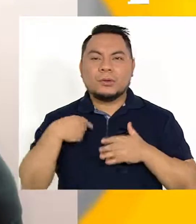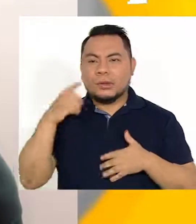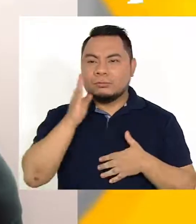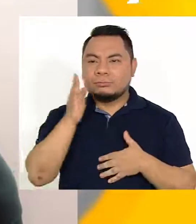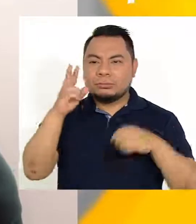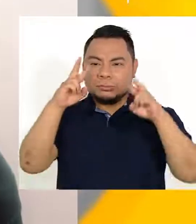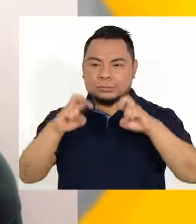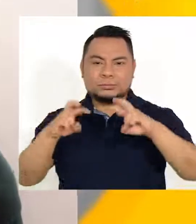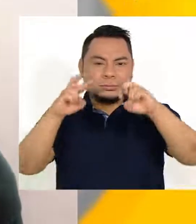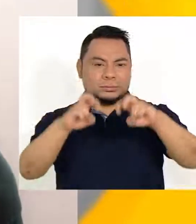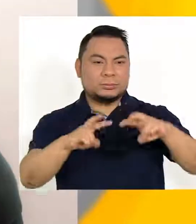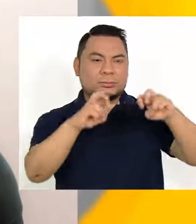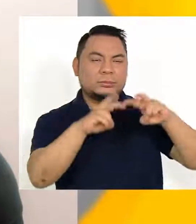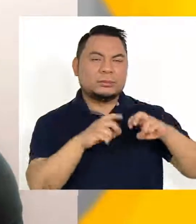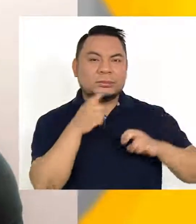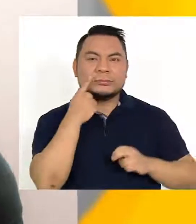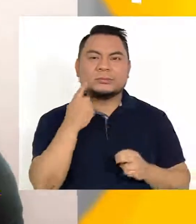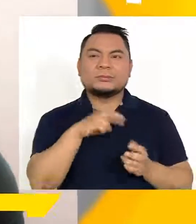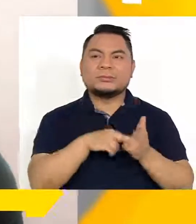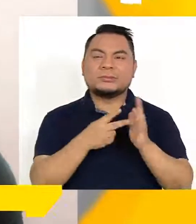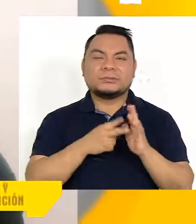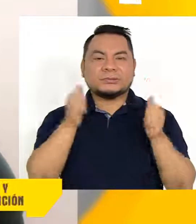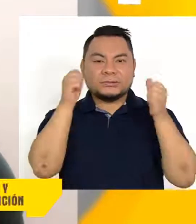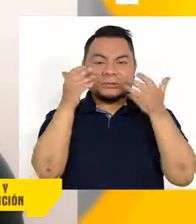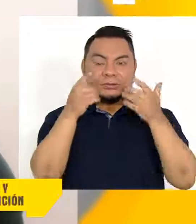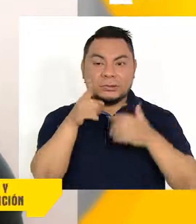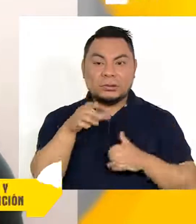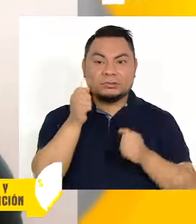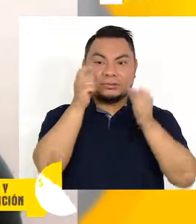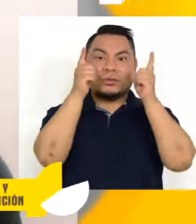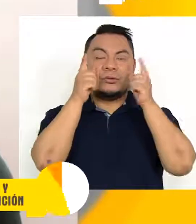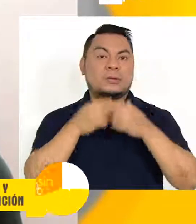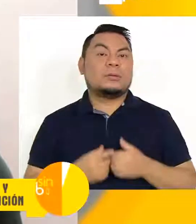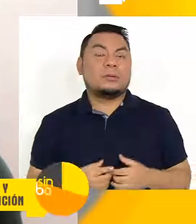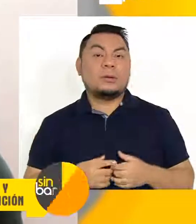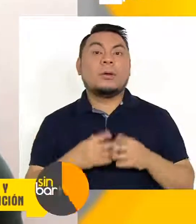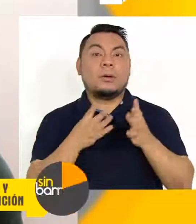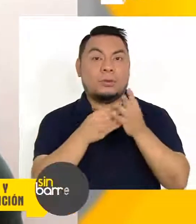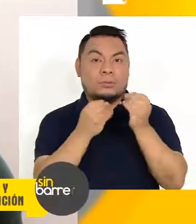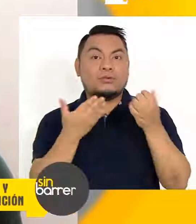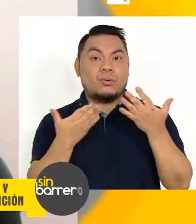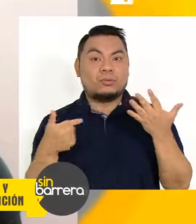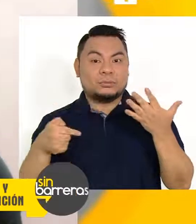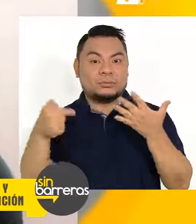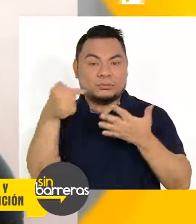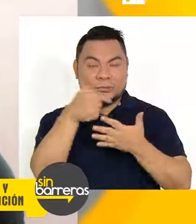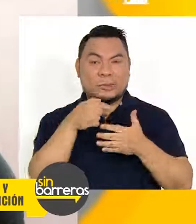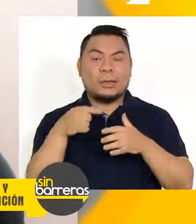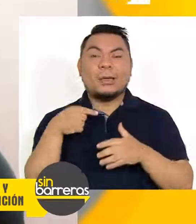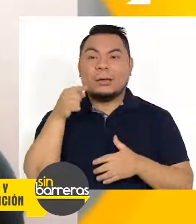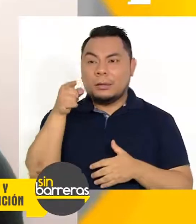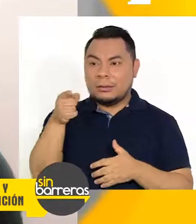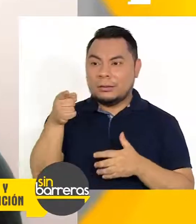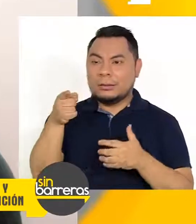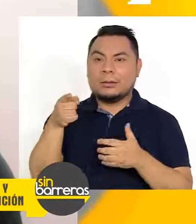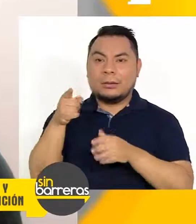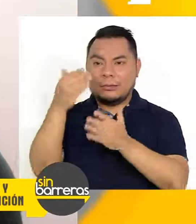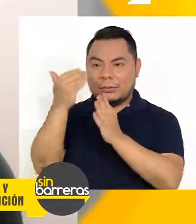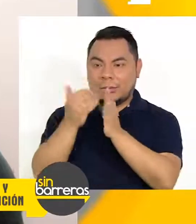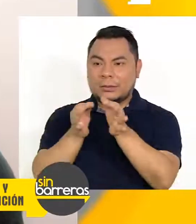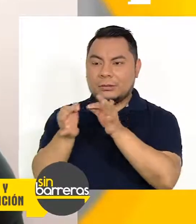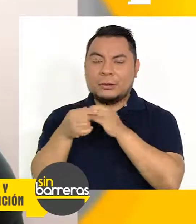autismo. Y bueno, me di con la sorpresa que había varias cosas que mi hijo hacía